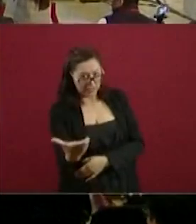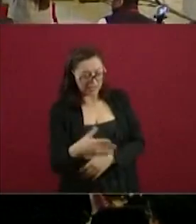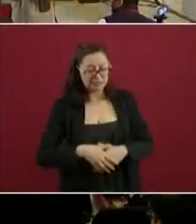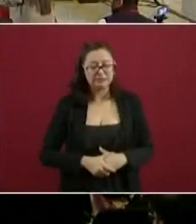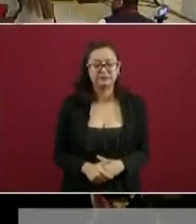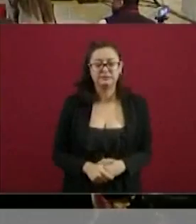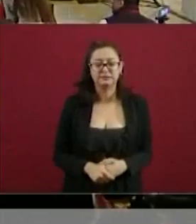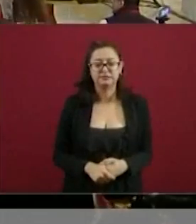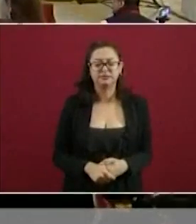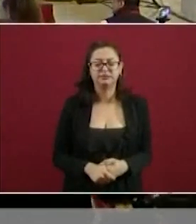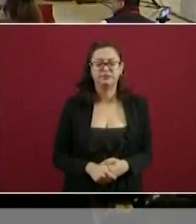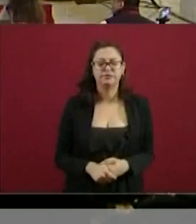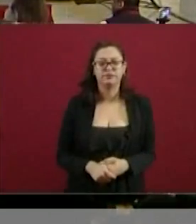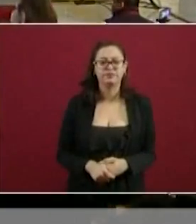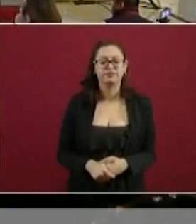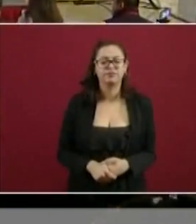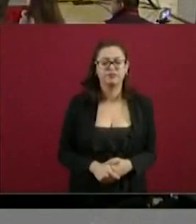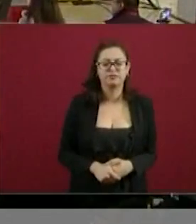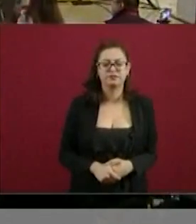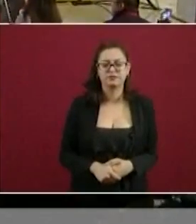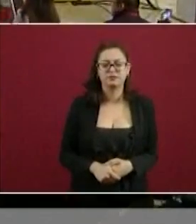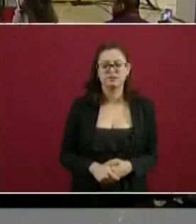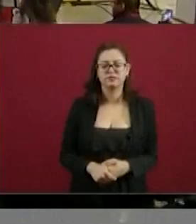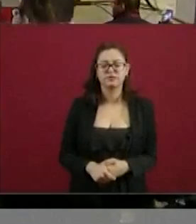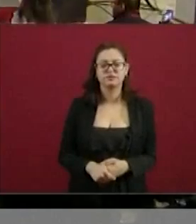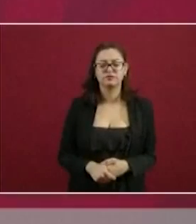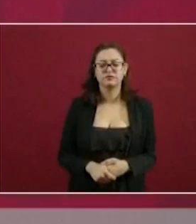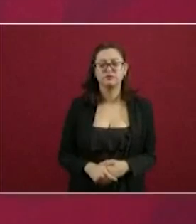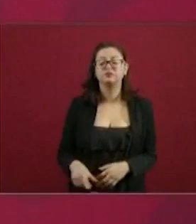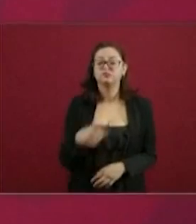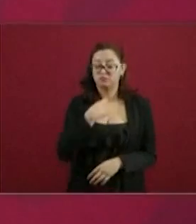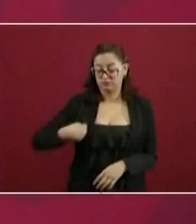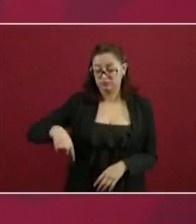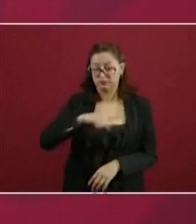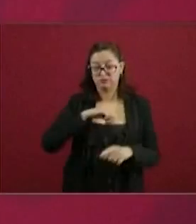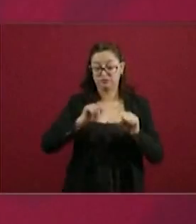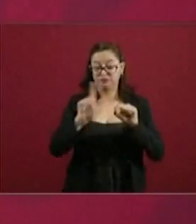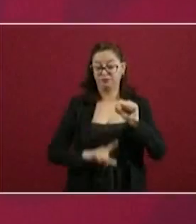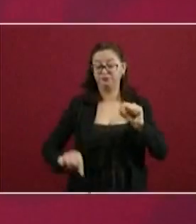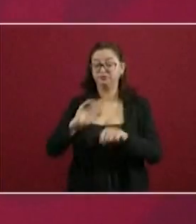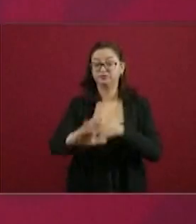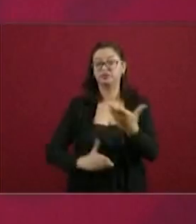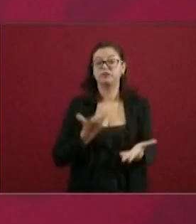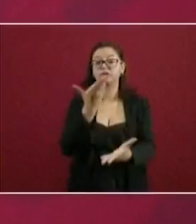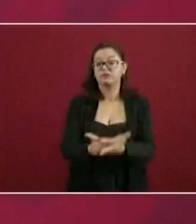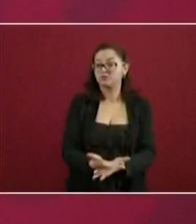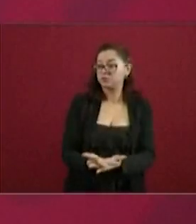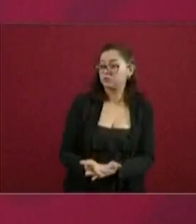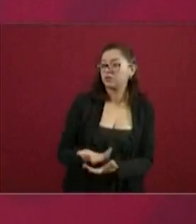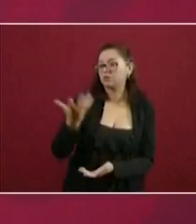Nosotros hemos propuesto que las partes enten a